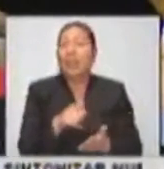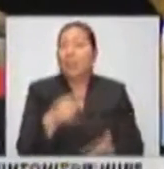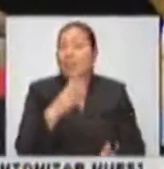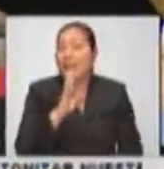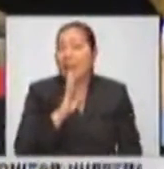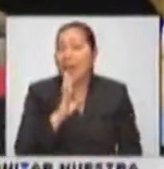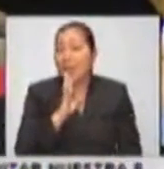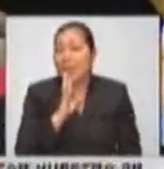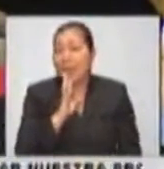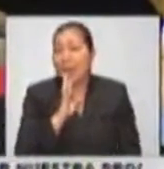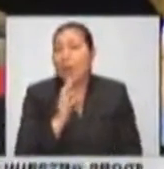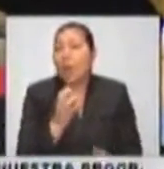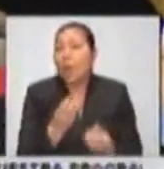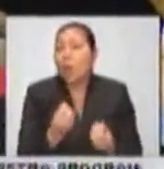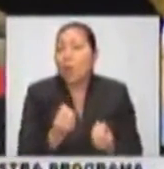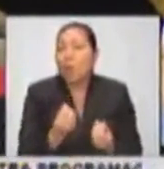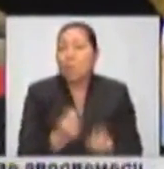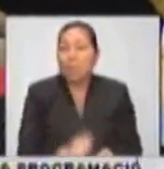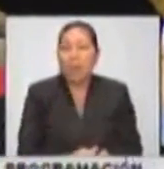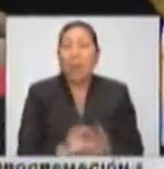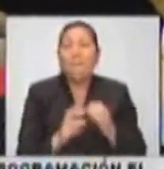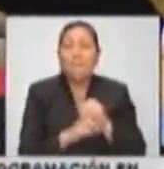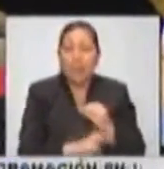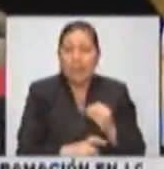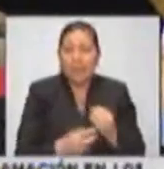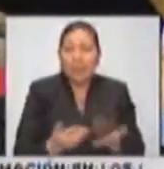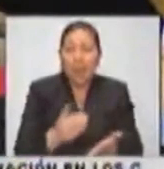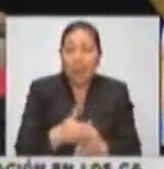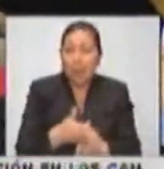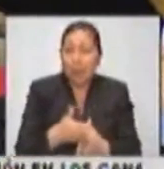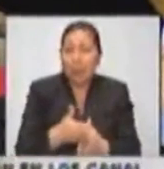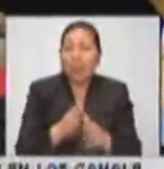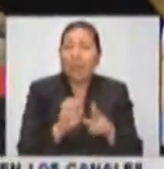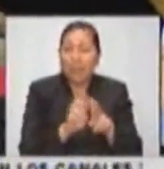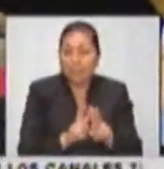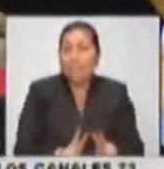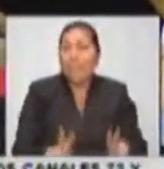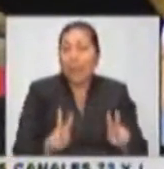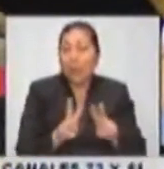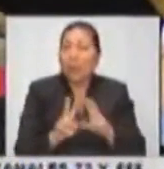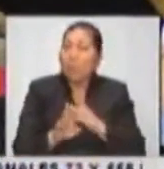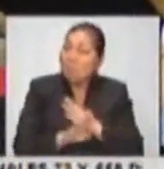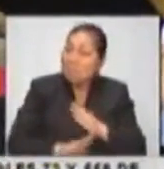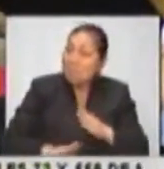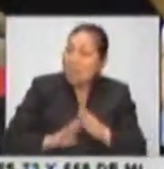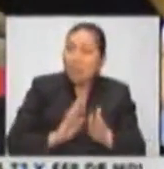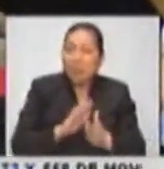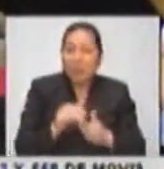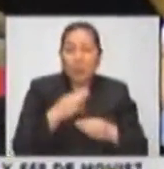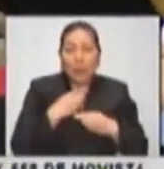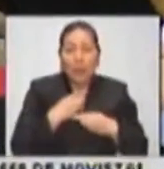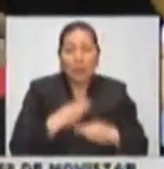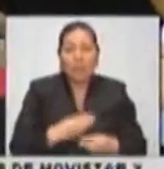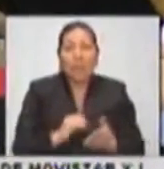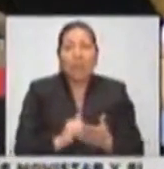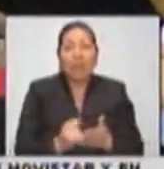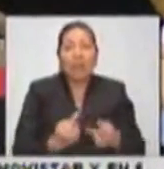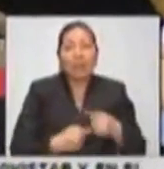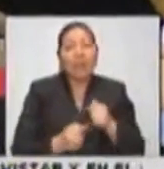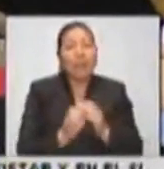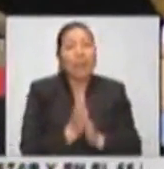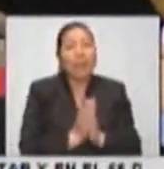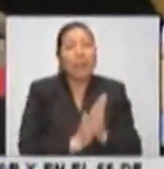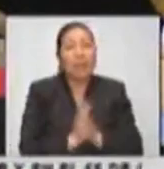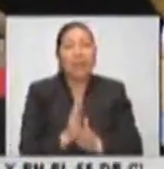mencionan como países que compartan valores, ¿no es cierto?, básicos de todos los miembros, que eso traiga